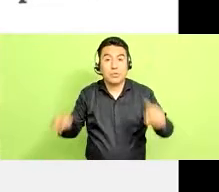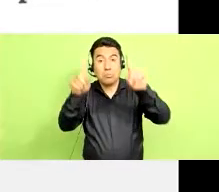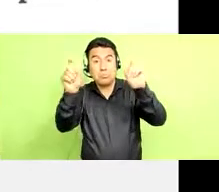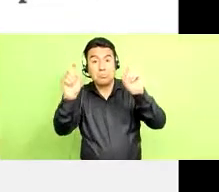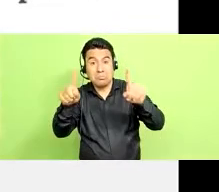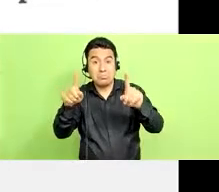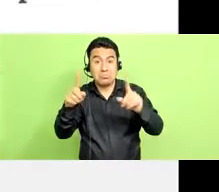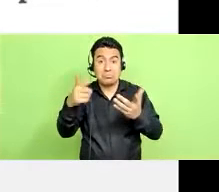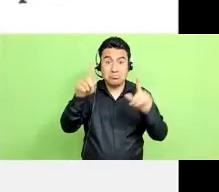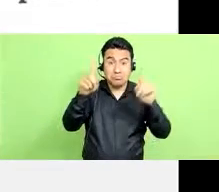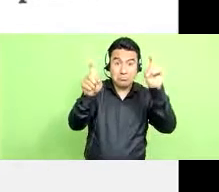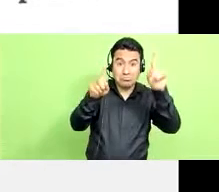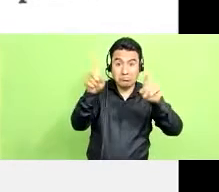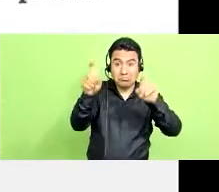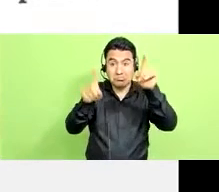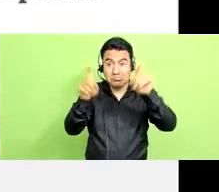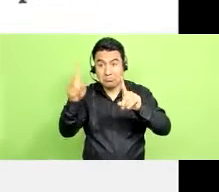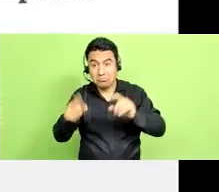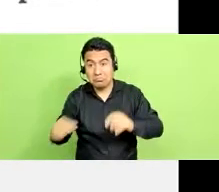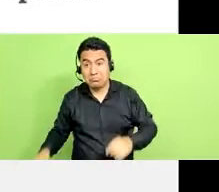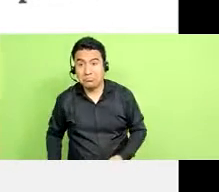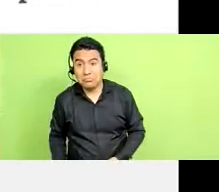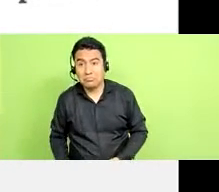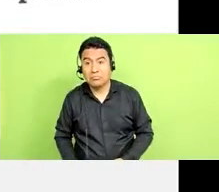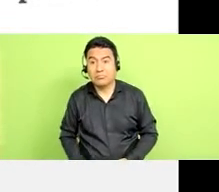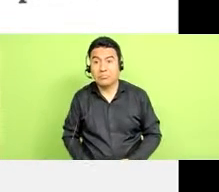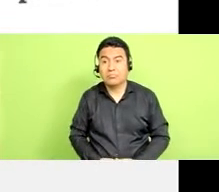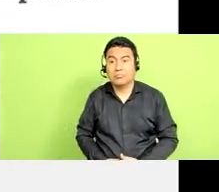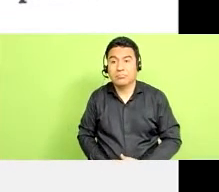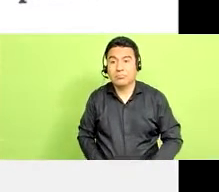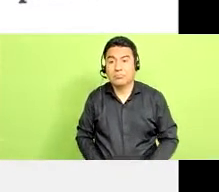en estos momentos también este puede